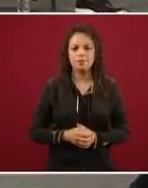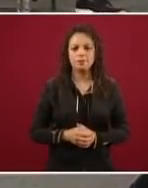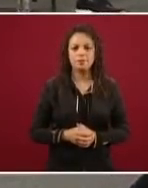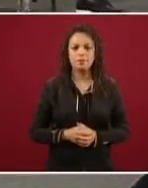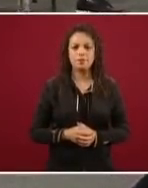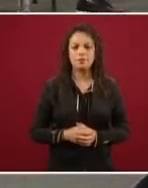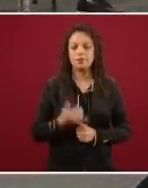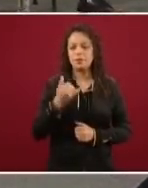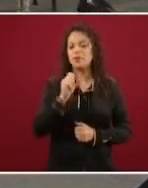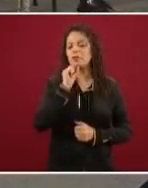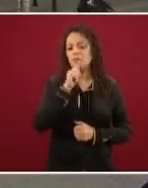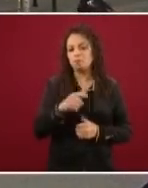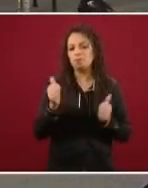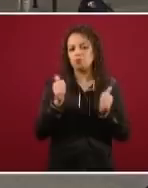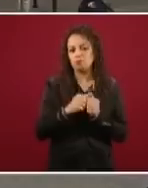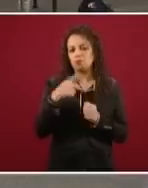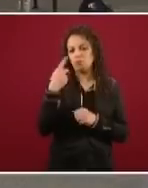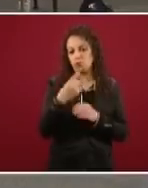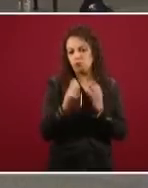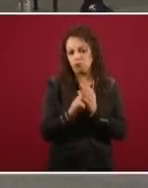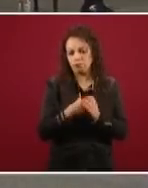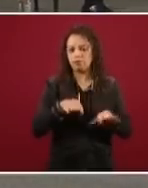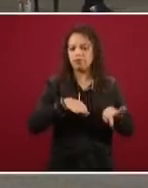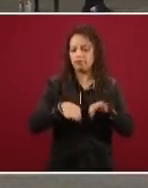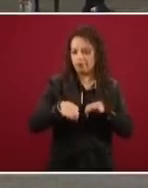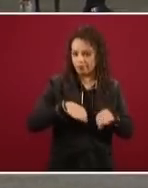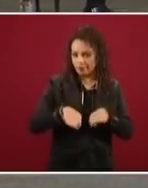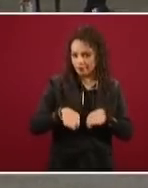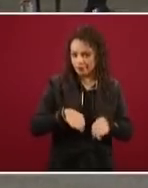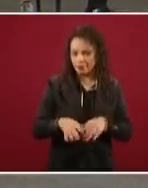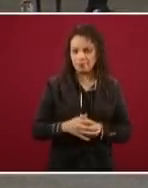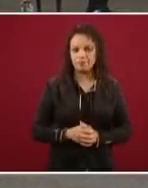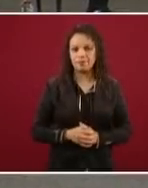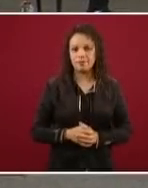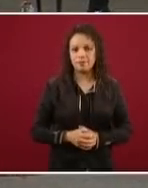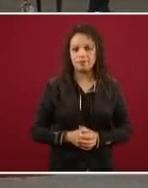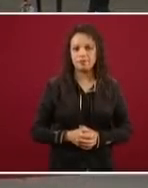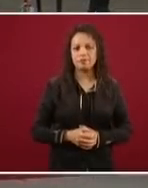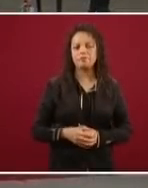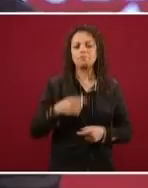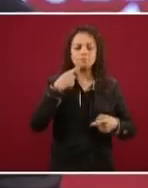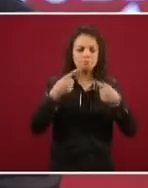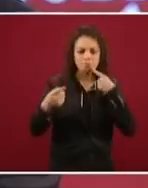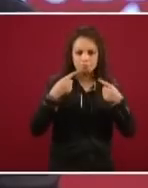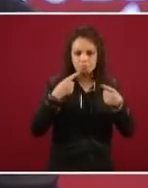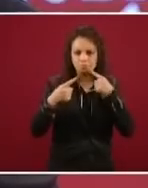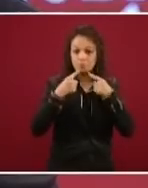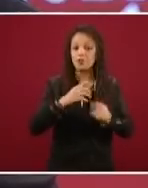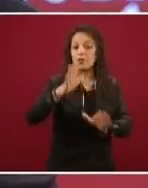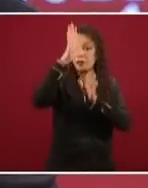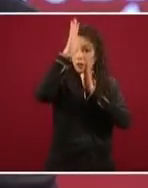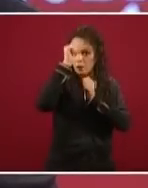laboral lo hemos logrado con acuerdos hay consenso